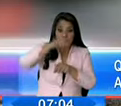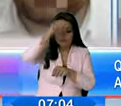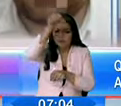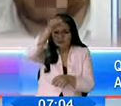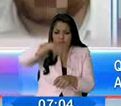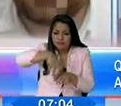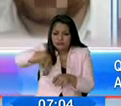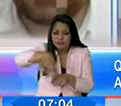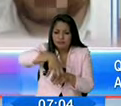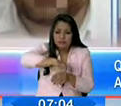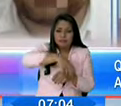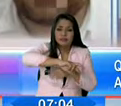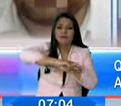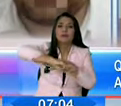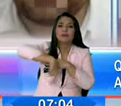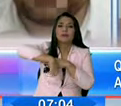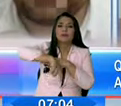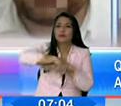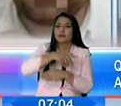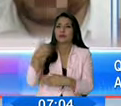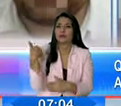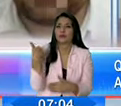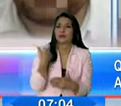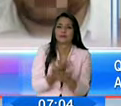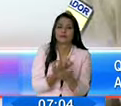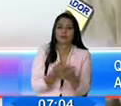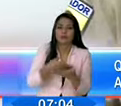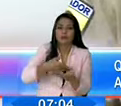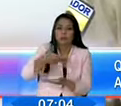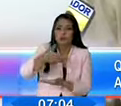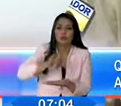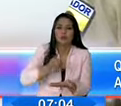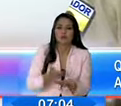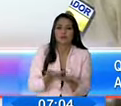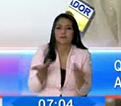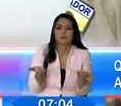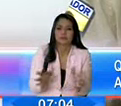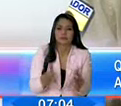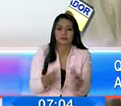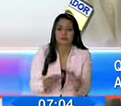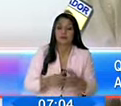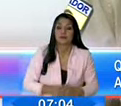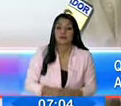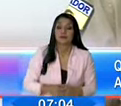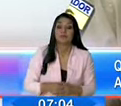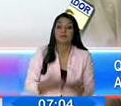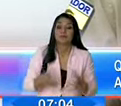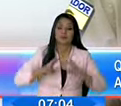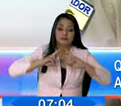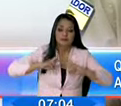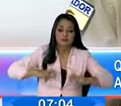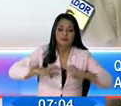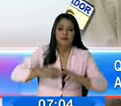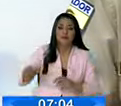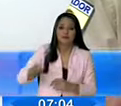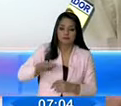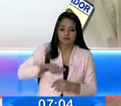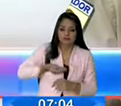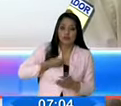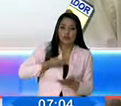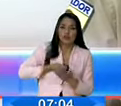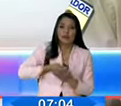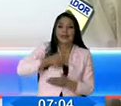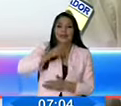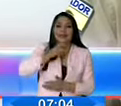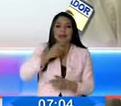repuestos de los que no tenían ningún documento de respaldo. Nosotros iremos investigando es quiénes receptaban estos bienes y cómo